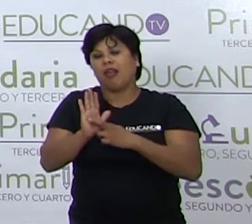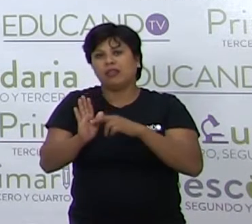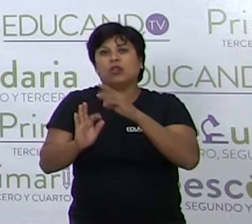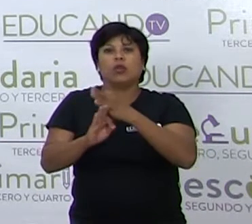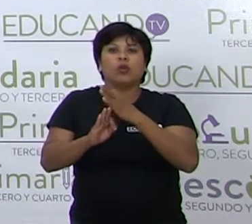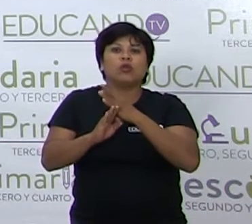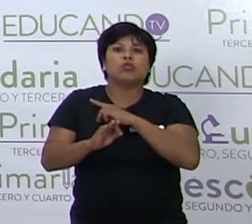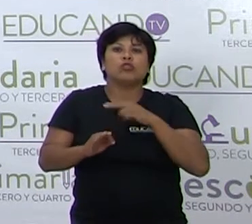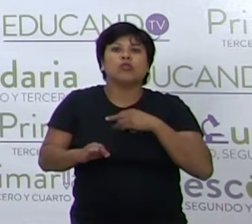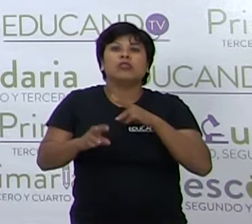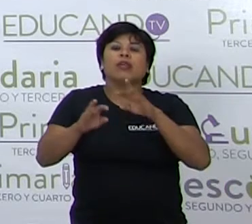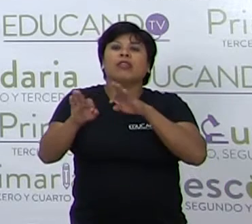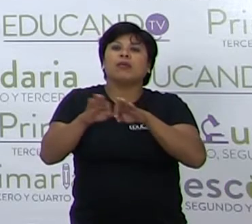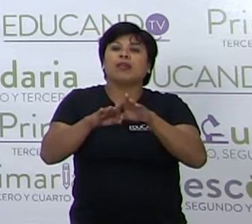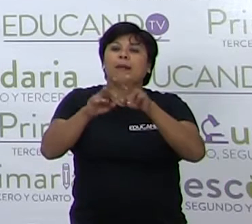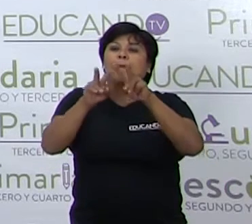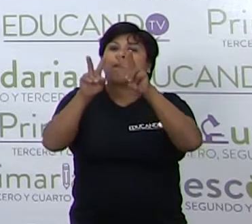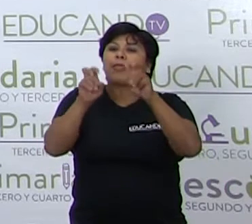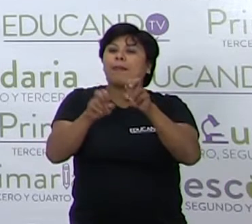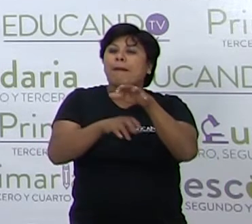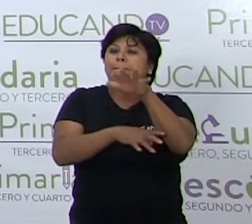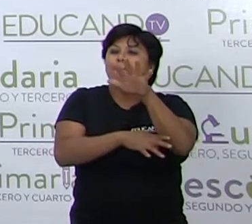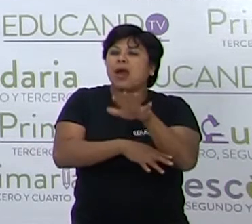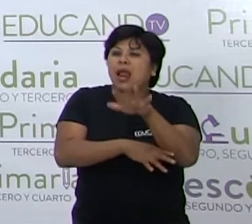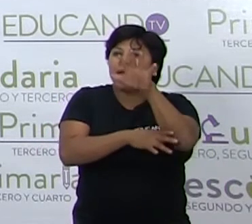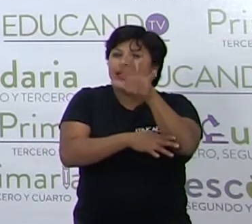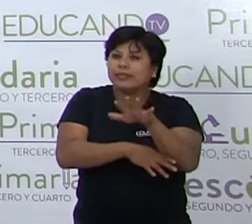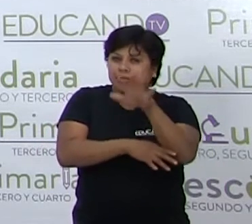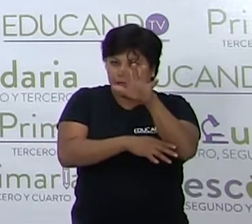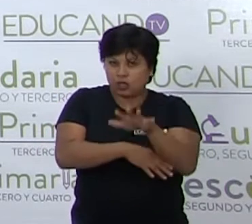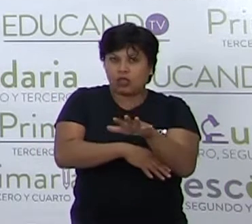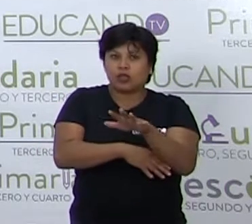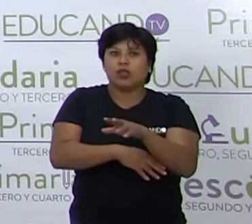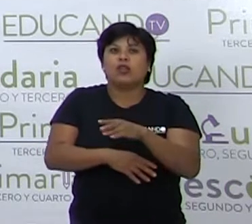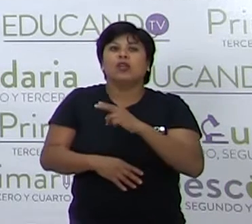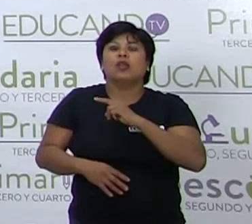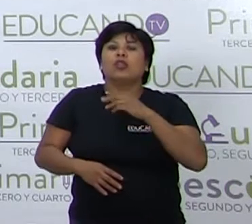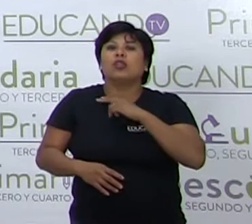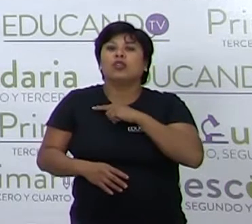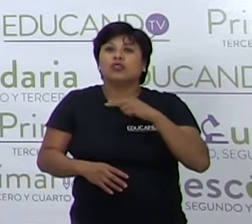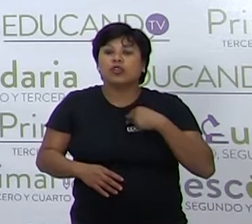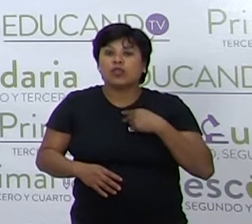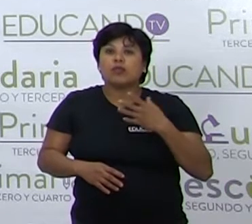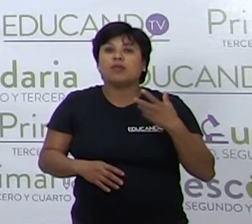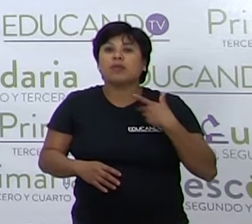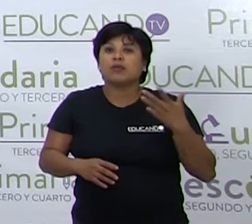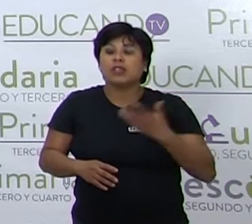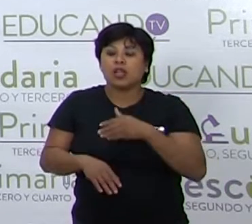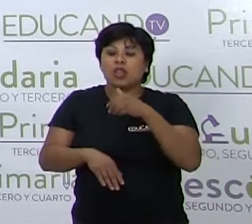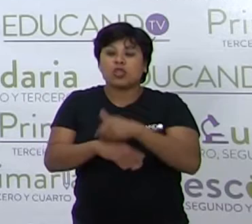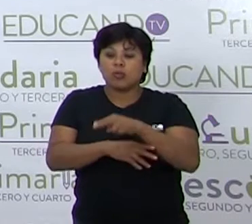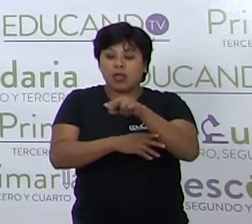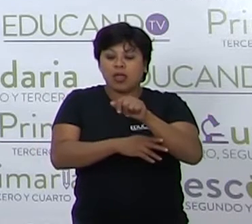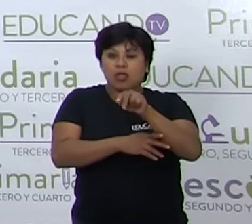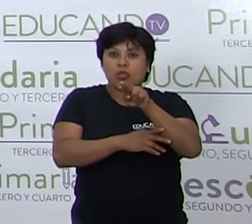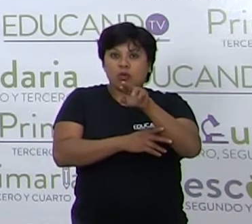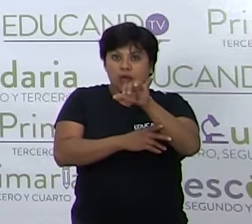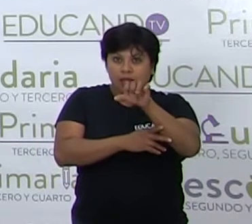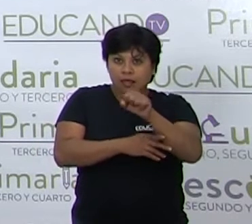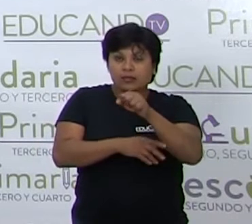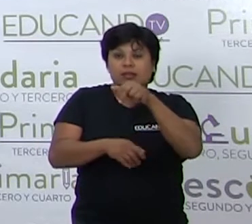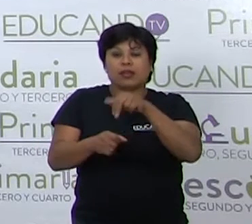tema parecido, no igual, parecido. Vamos a ubicar números naturales en la